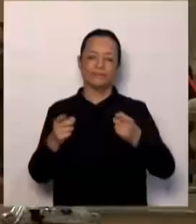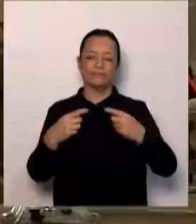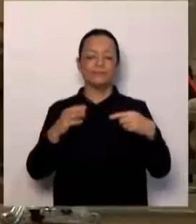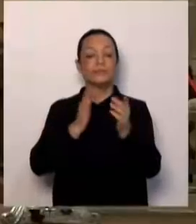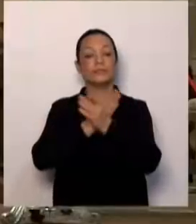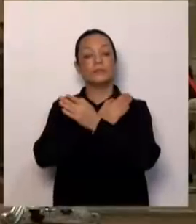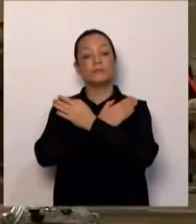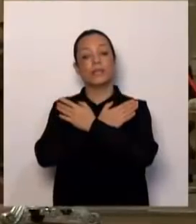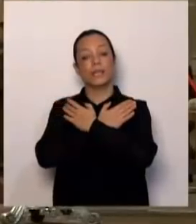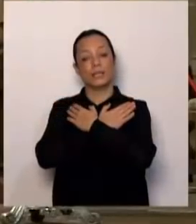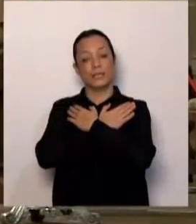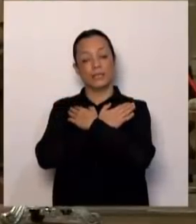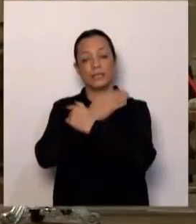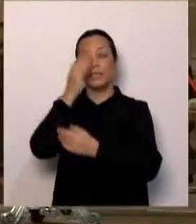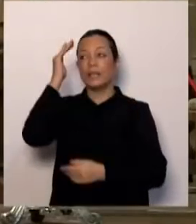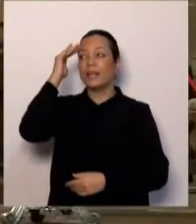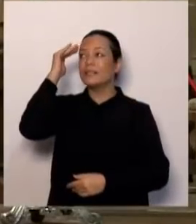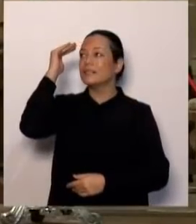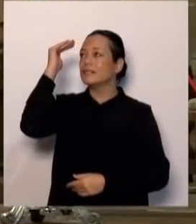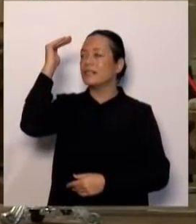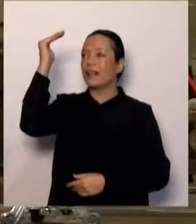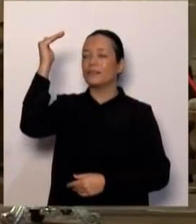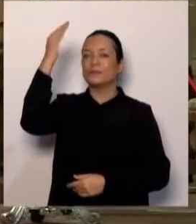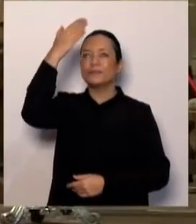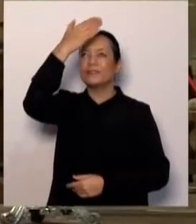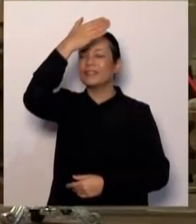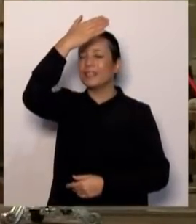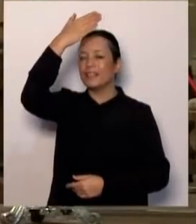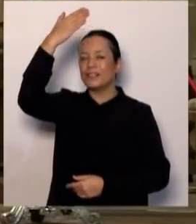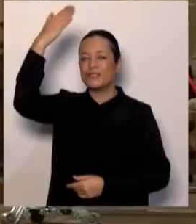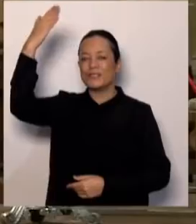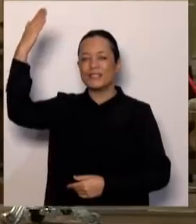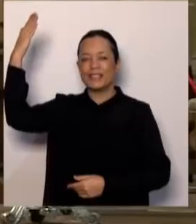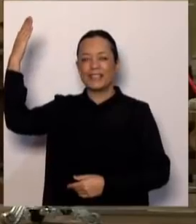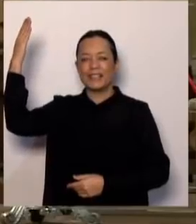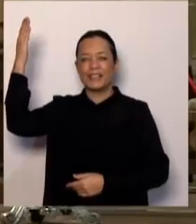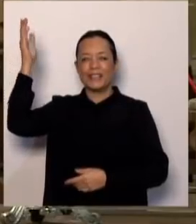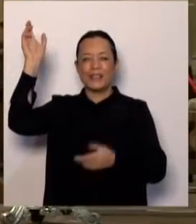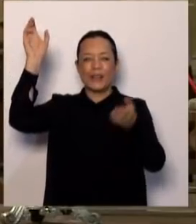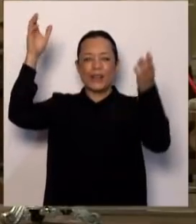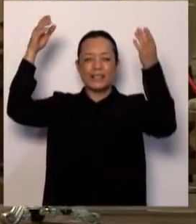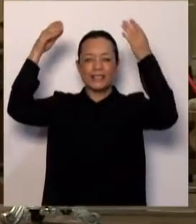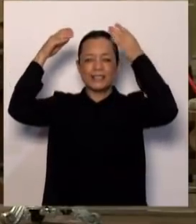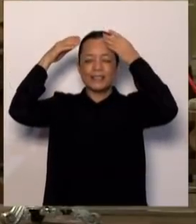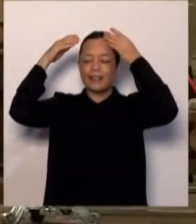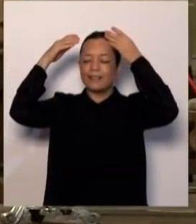Salve de los cielos, reina incomparable.